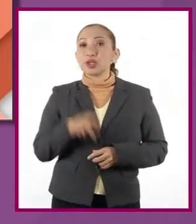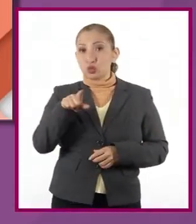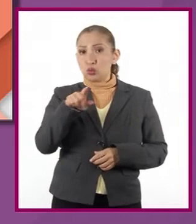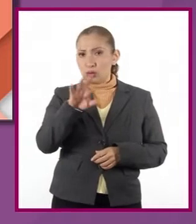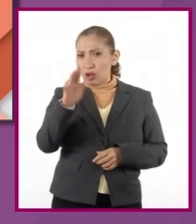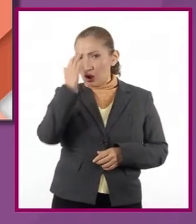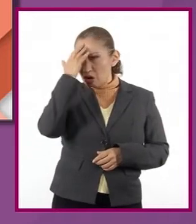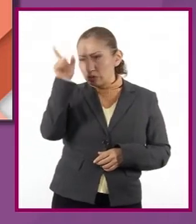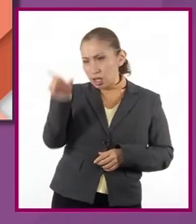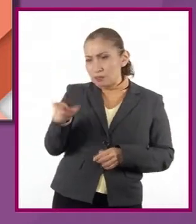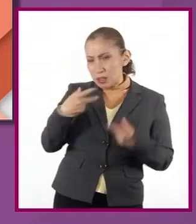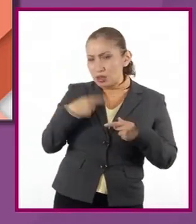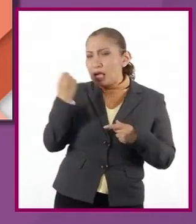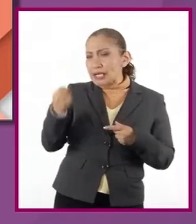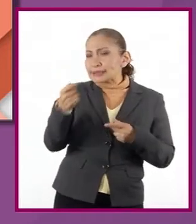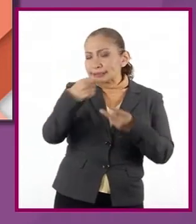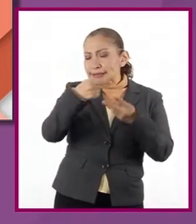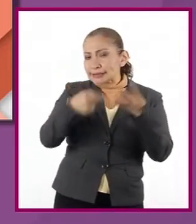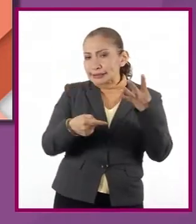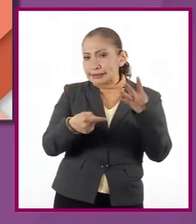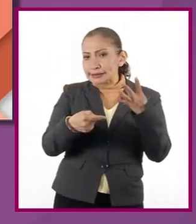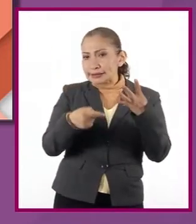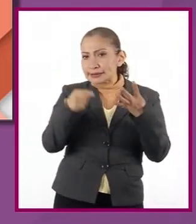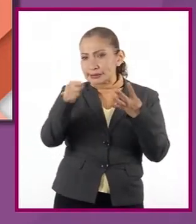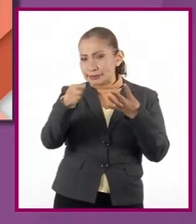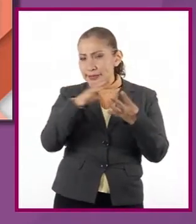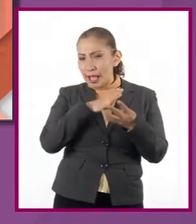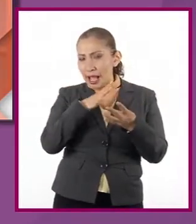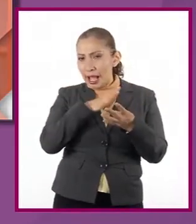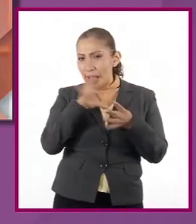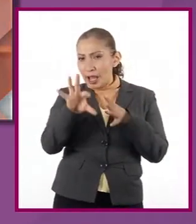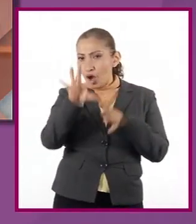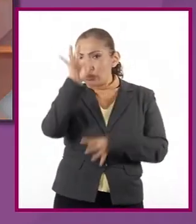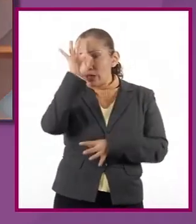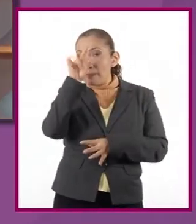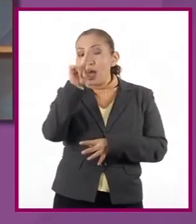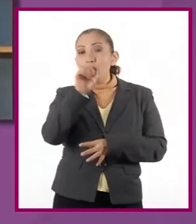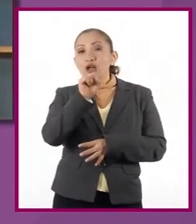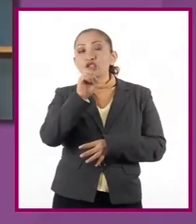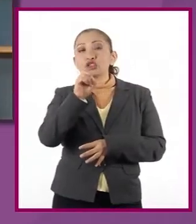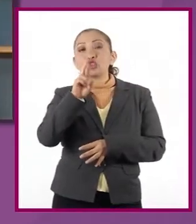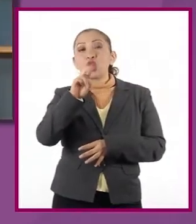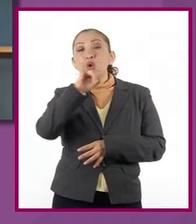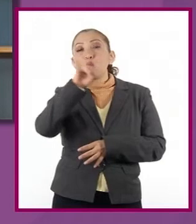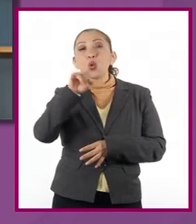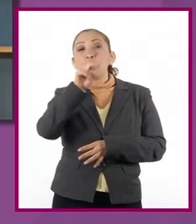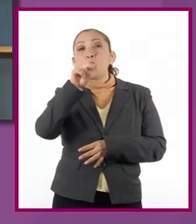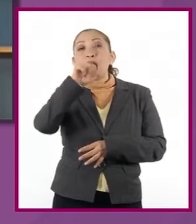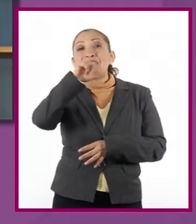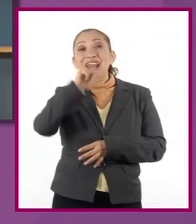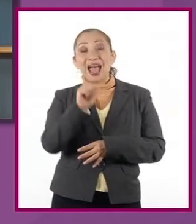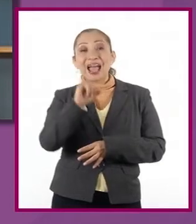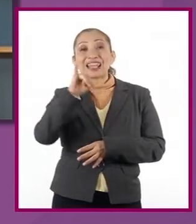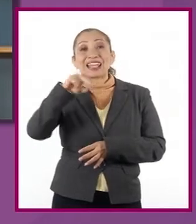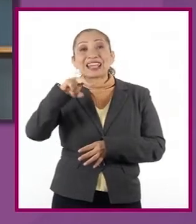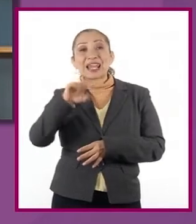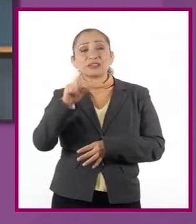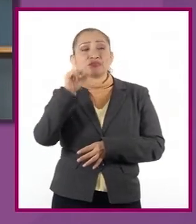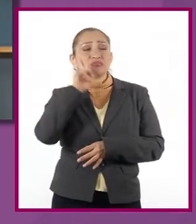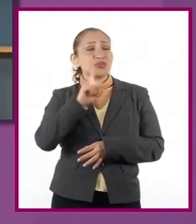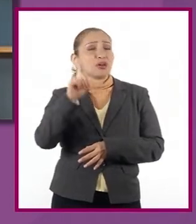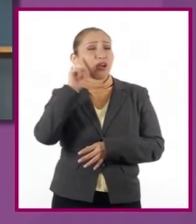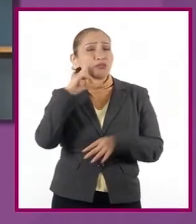¿Reconocen a estas personalidades? Entre ellas, encontramos a Sor Juana Inés de la Cruz, que es una de